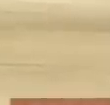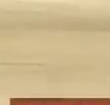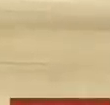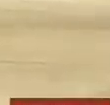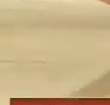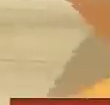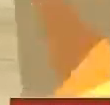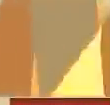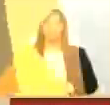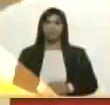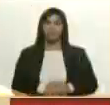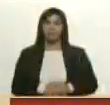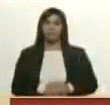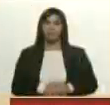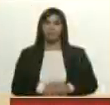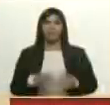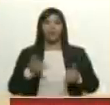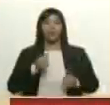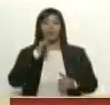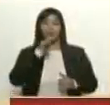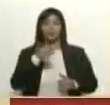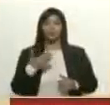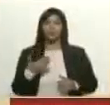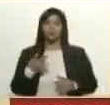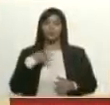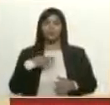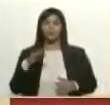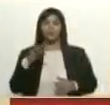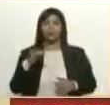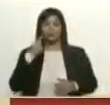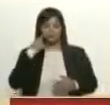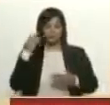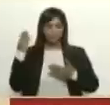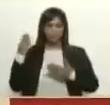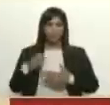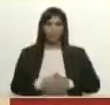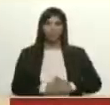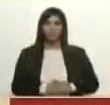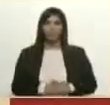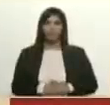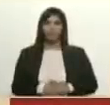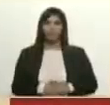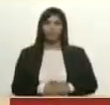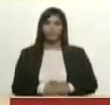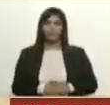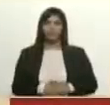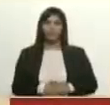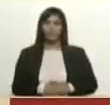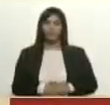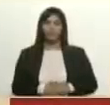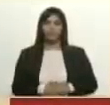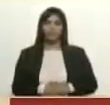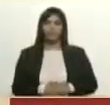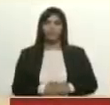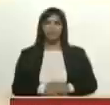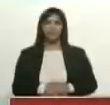Bien, a esta hora información importante con el fiscal general de la República. Adelante, fiscal, le escuchamos.